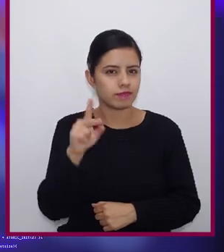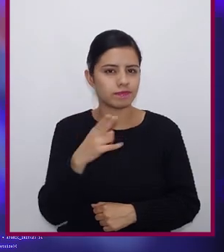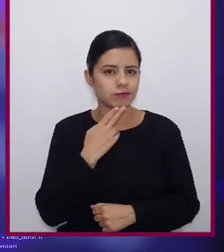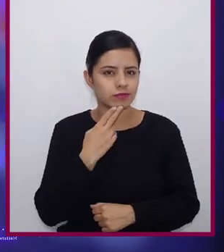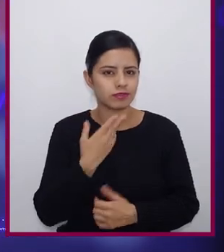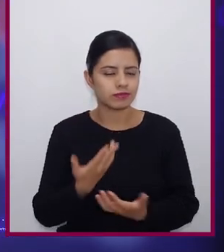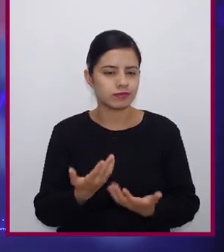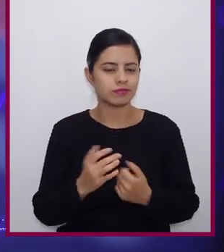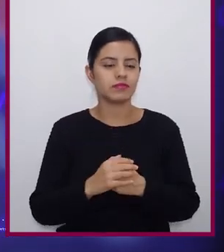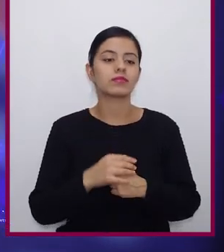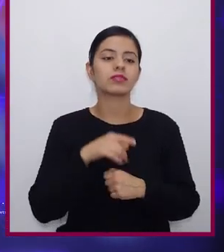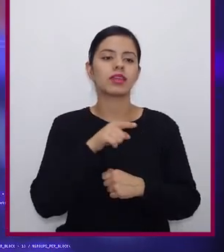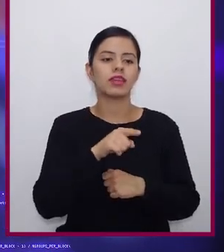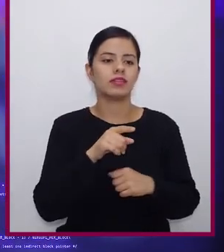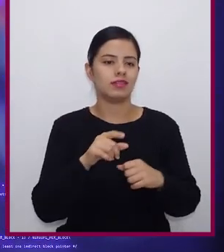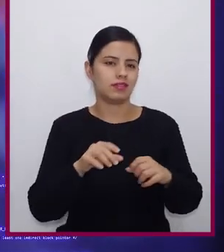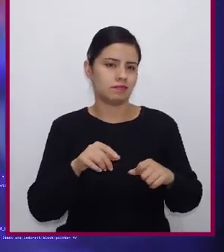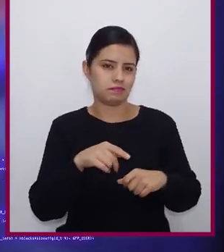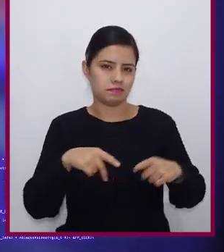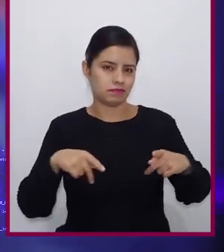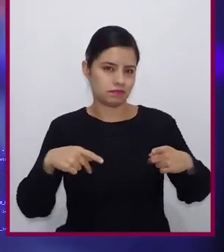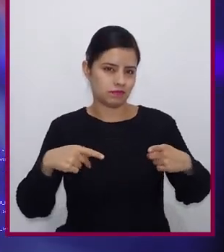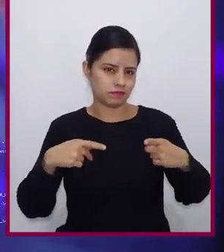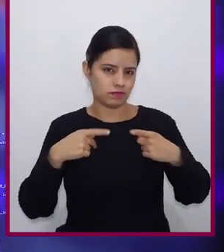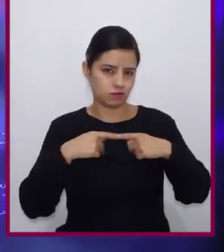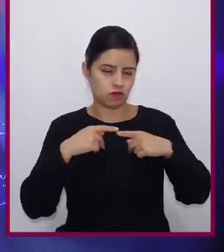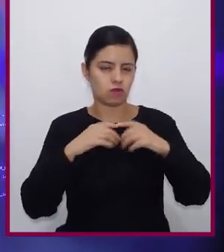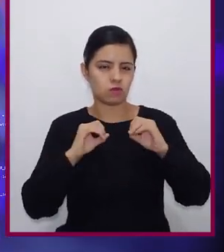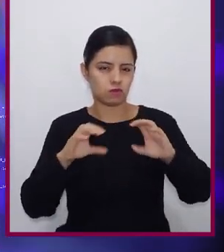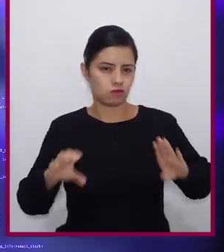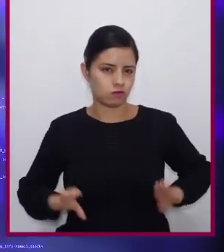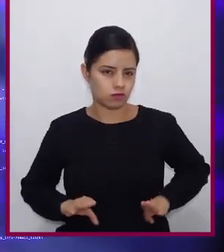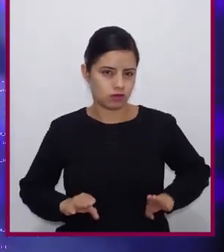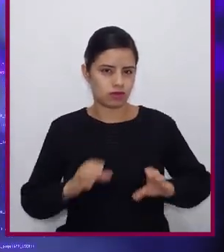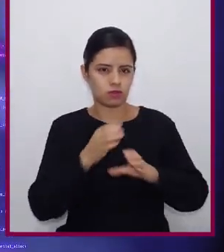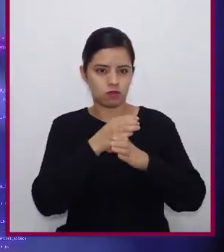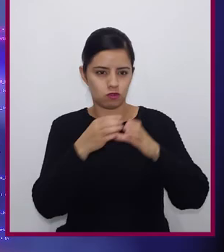las características de una clase, también para guardar los valores